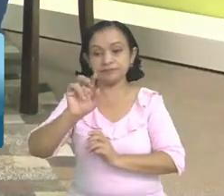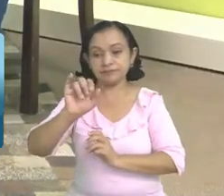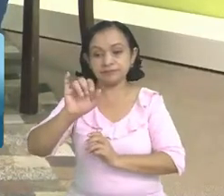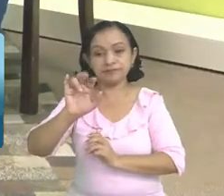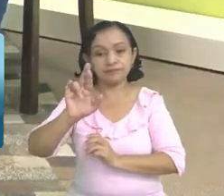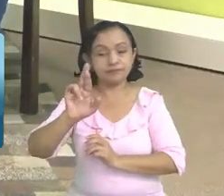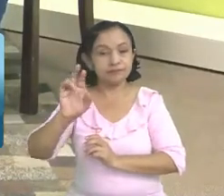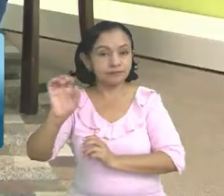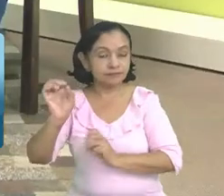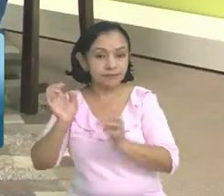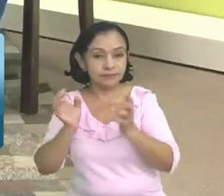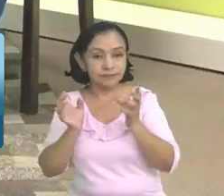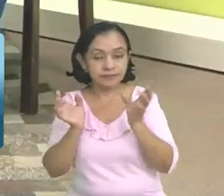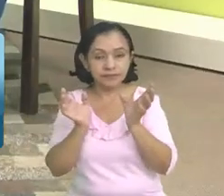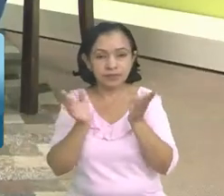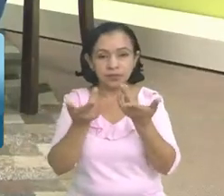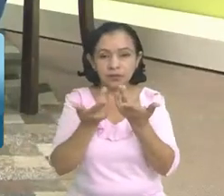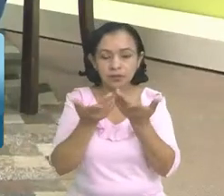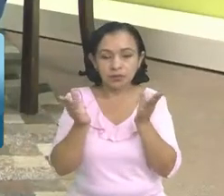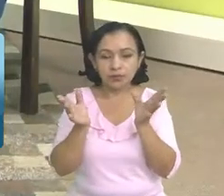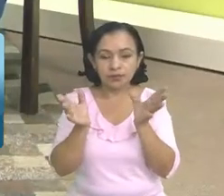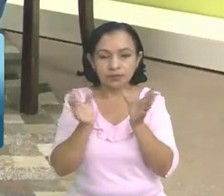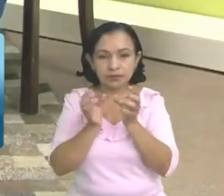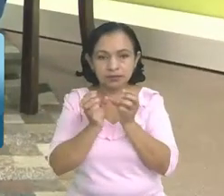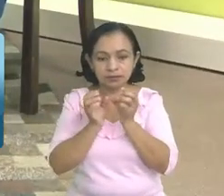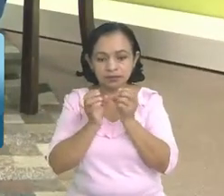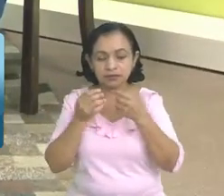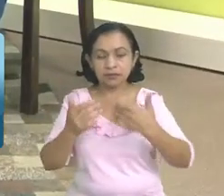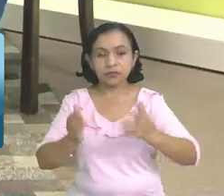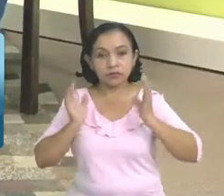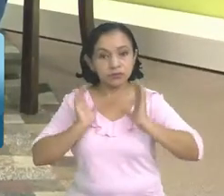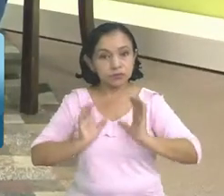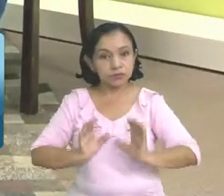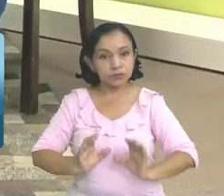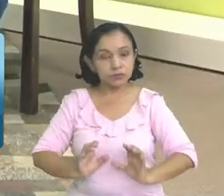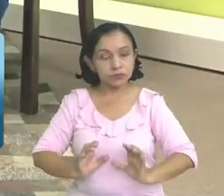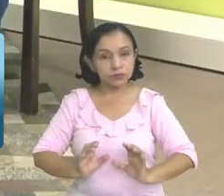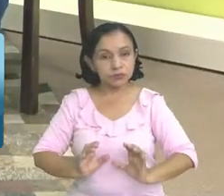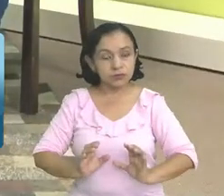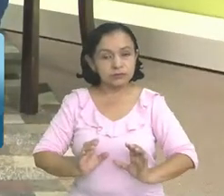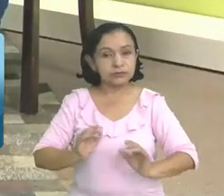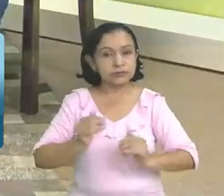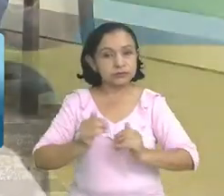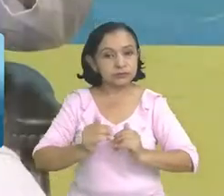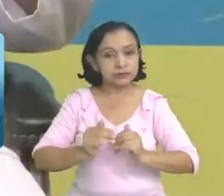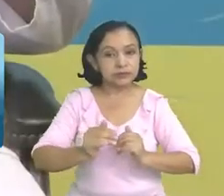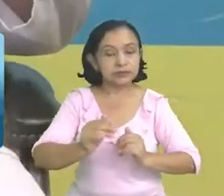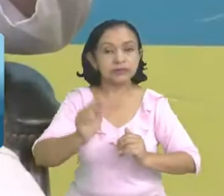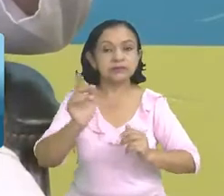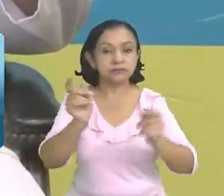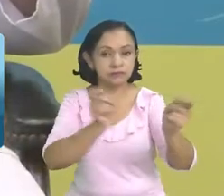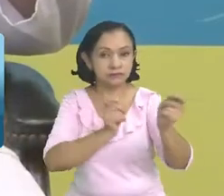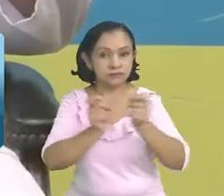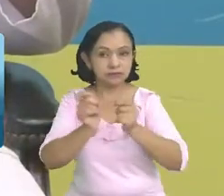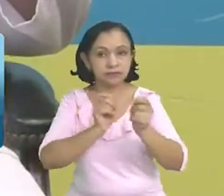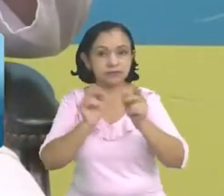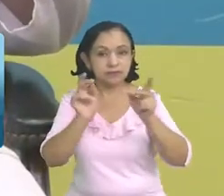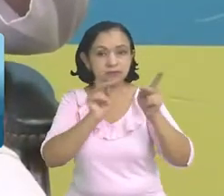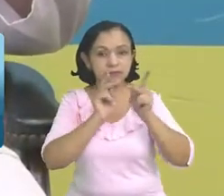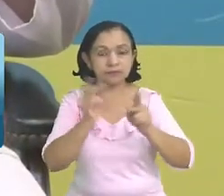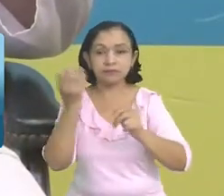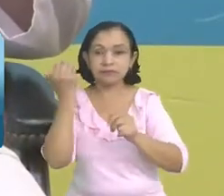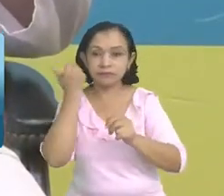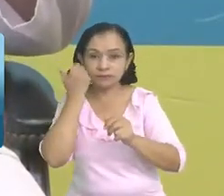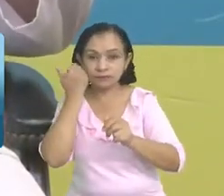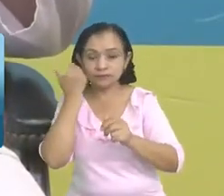Y SIDA es cuando ya te da la enfermedad. Entonces, si ellos se mantienen en el tiempo controlado, entonces es un paciente crónico